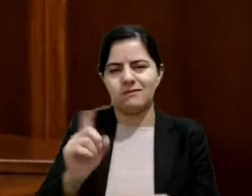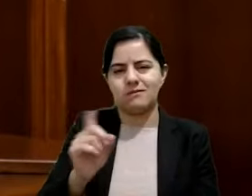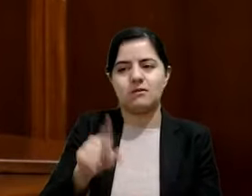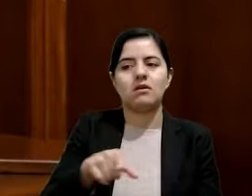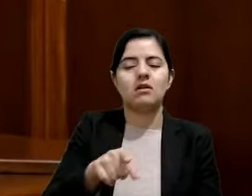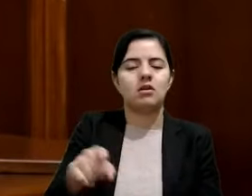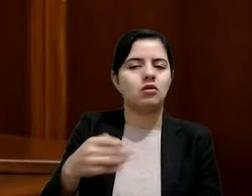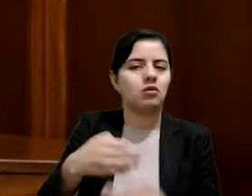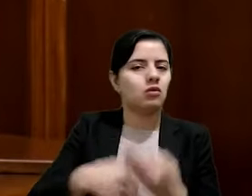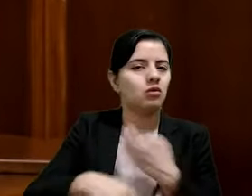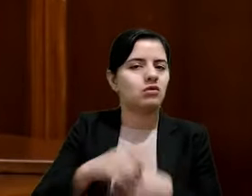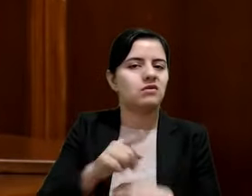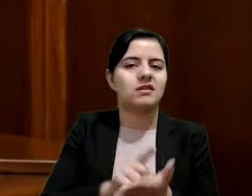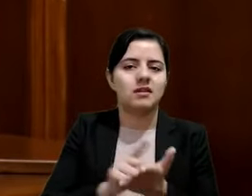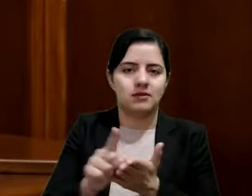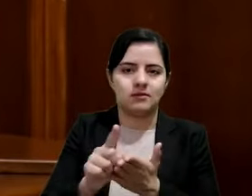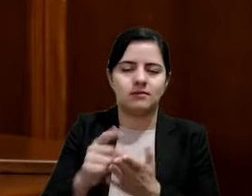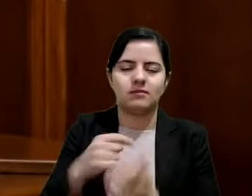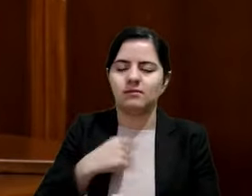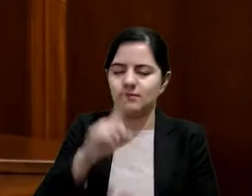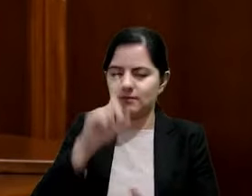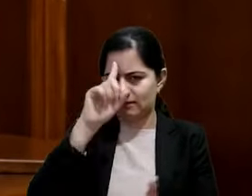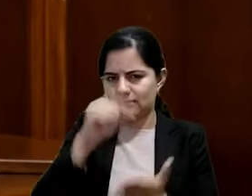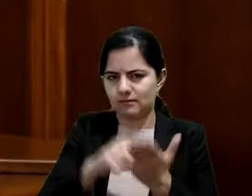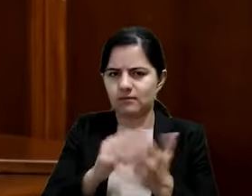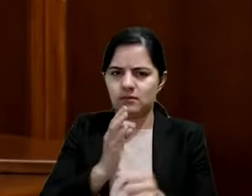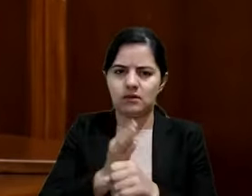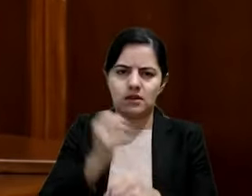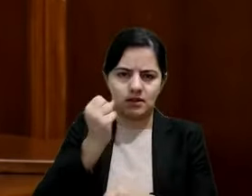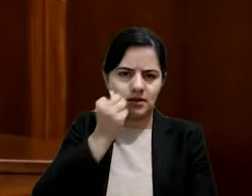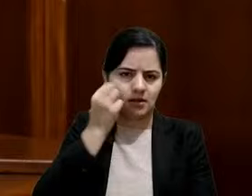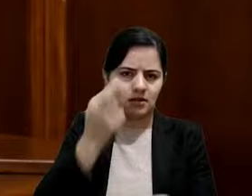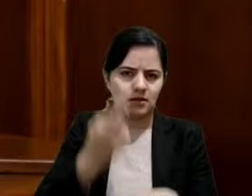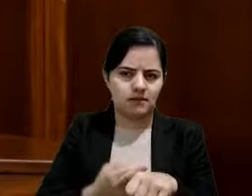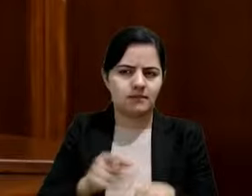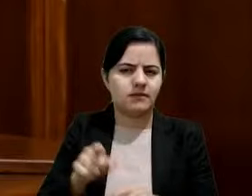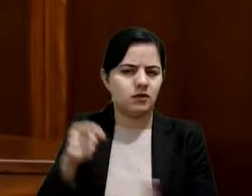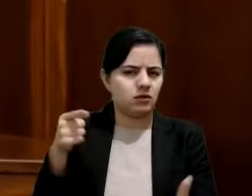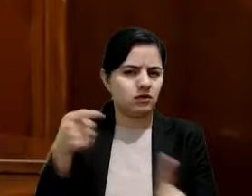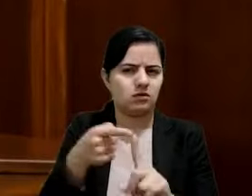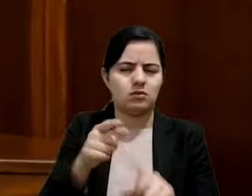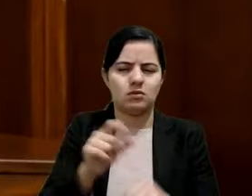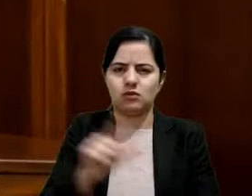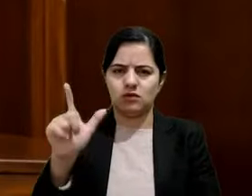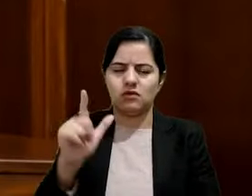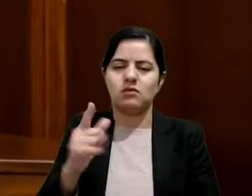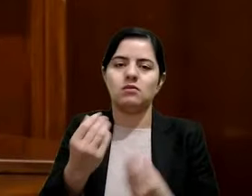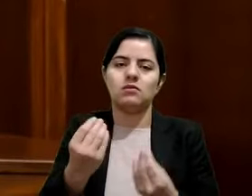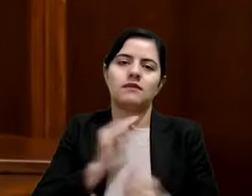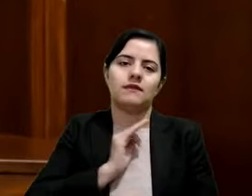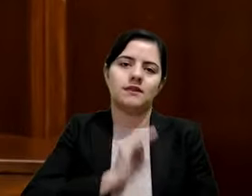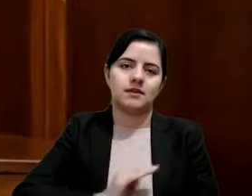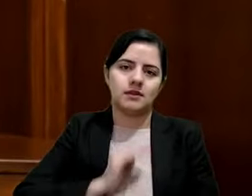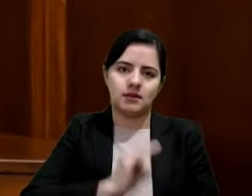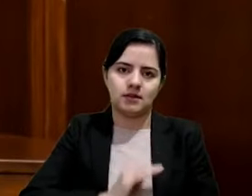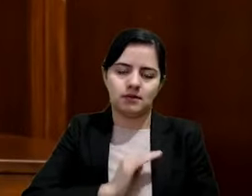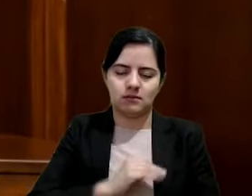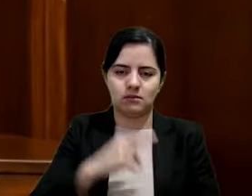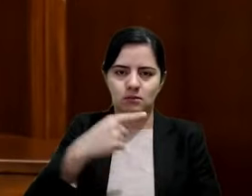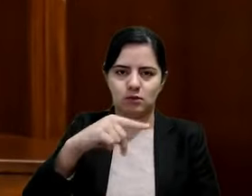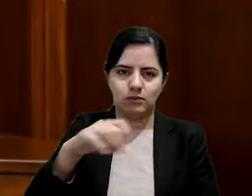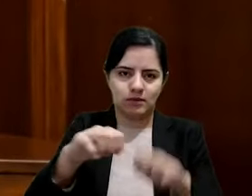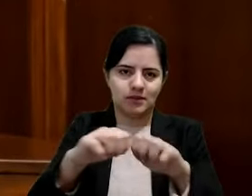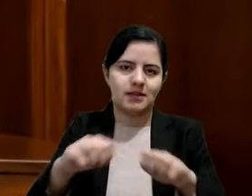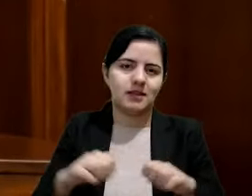muchísima bondad y objetivo eh de una manera muy profesional Muchas felicidades a todo su equipo por esta incansable